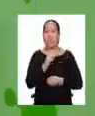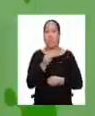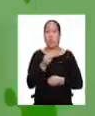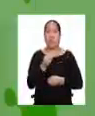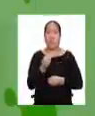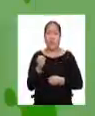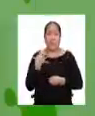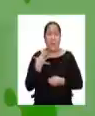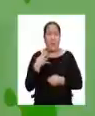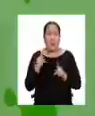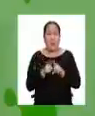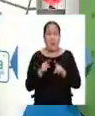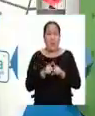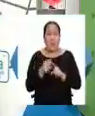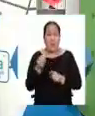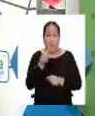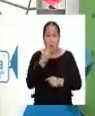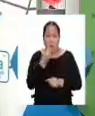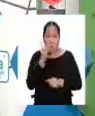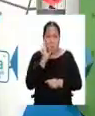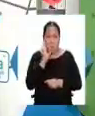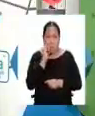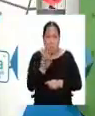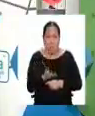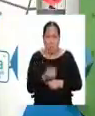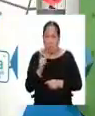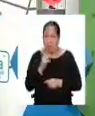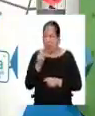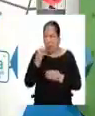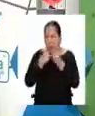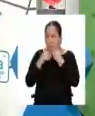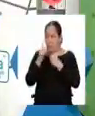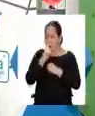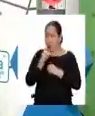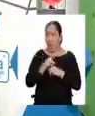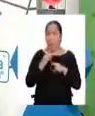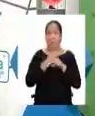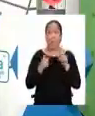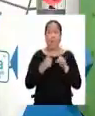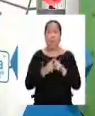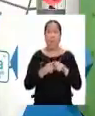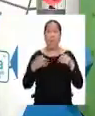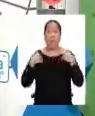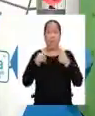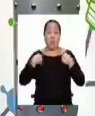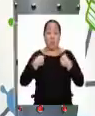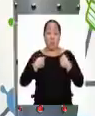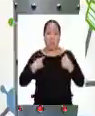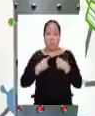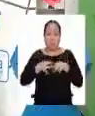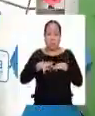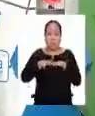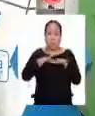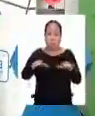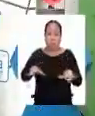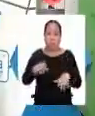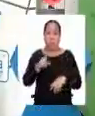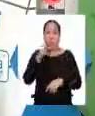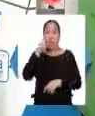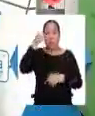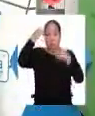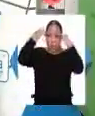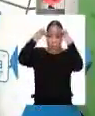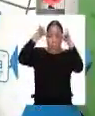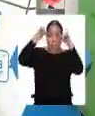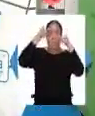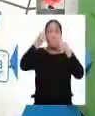que la comida también contamina. No, la comida no, pero la industria ganadera sin control sí. Una sola vaca puede